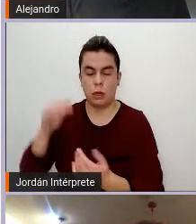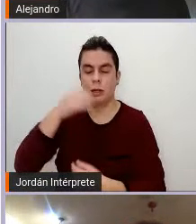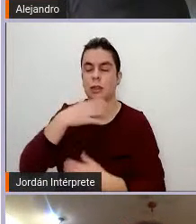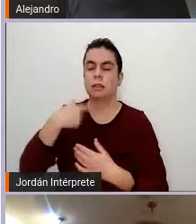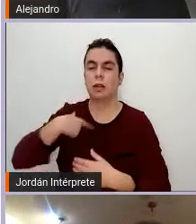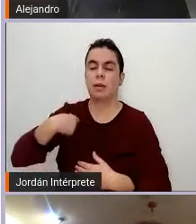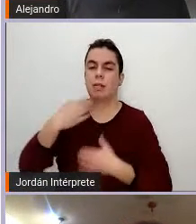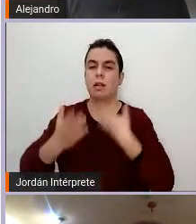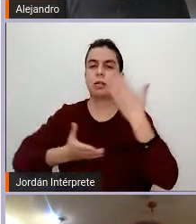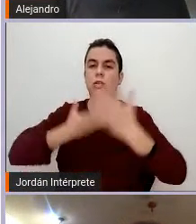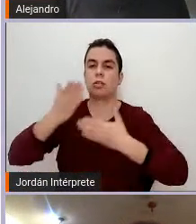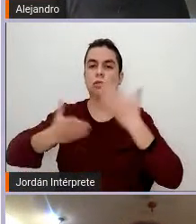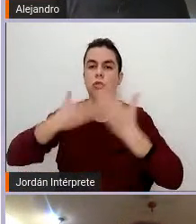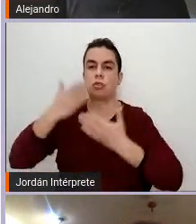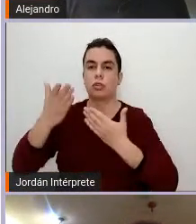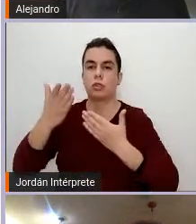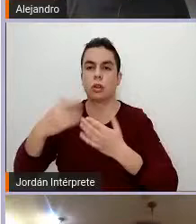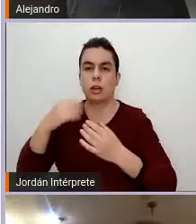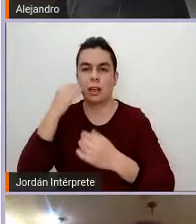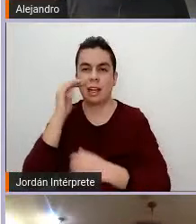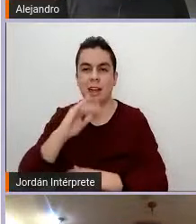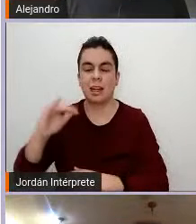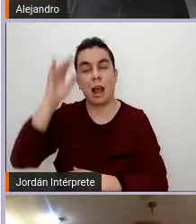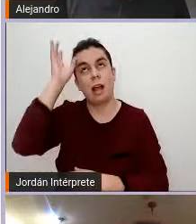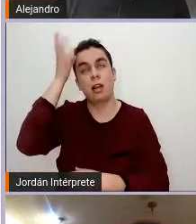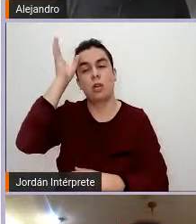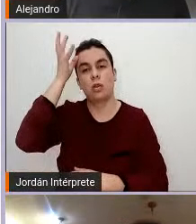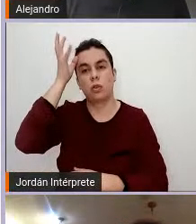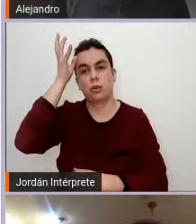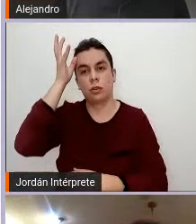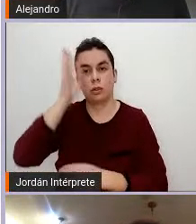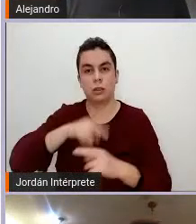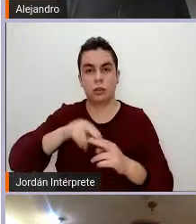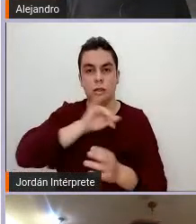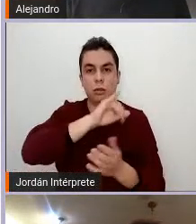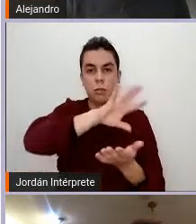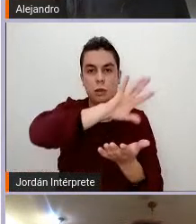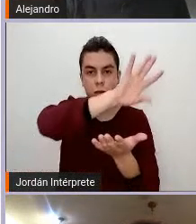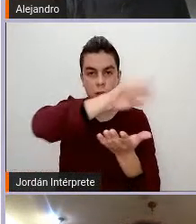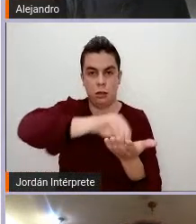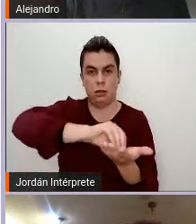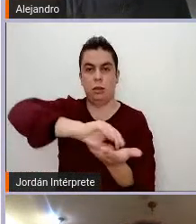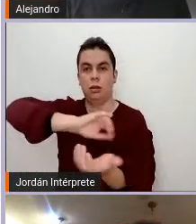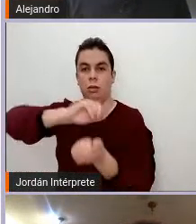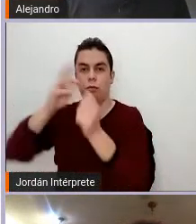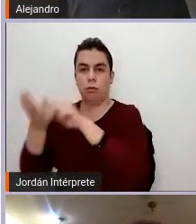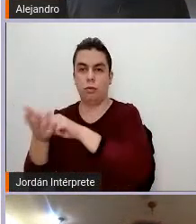Blake fue una de las referencias poéticas para el antipoeta Nicanor Parra.